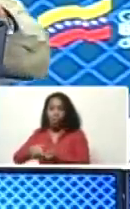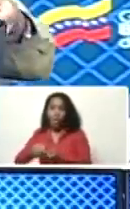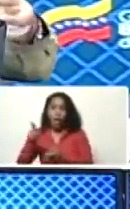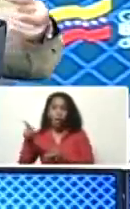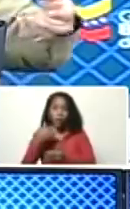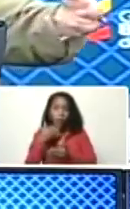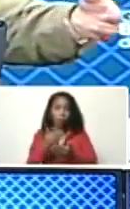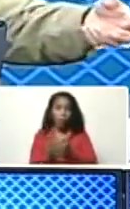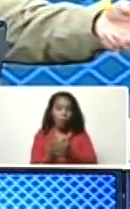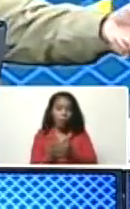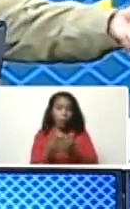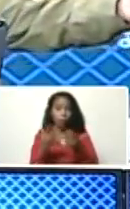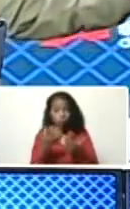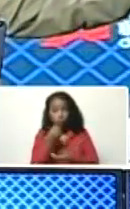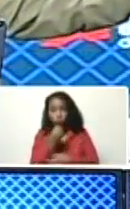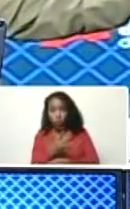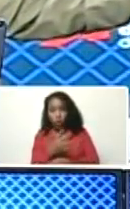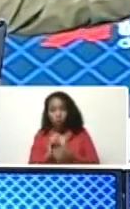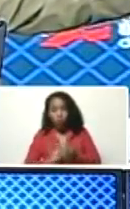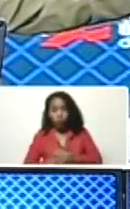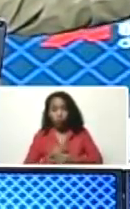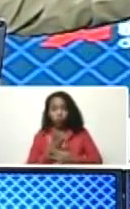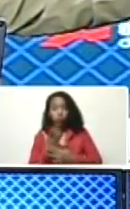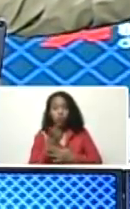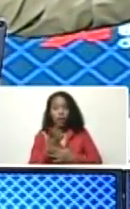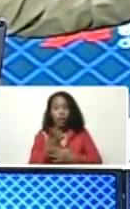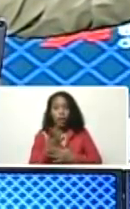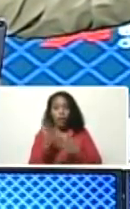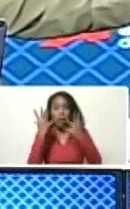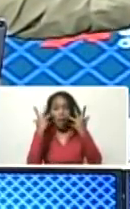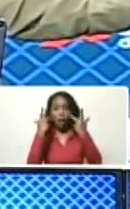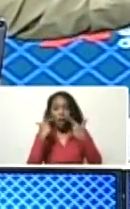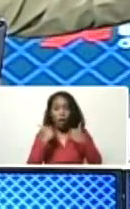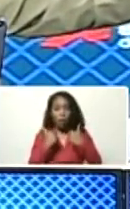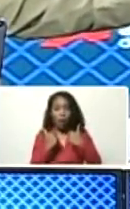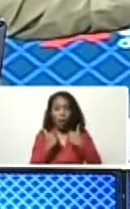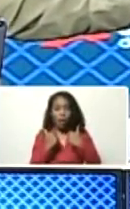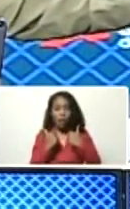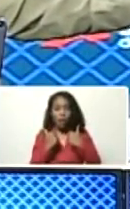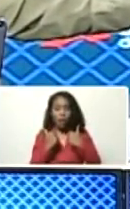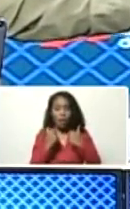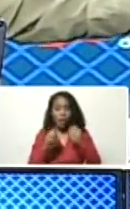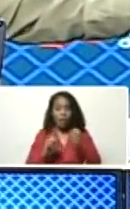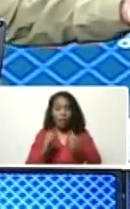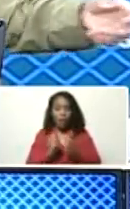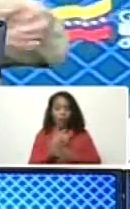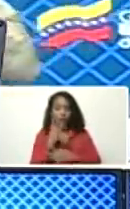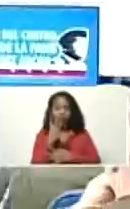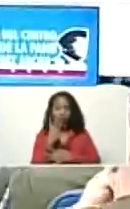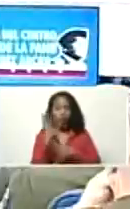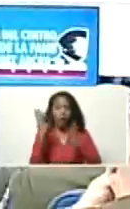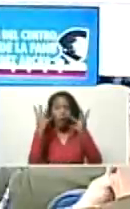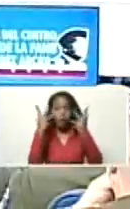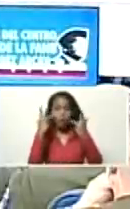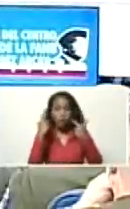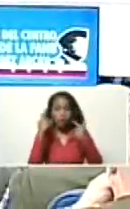permitido, bueno, un reflorecer de la fauna marina, de la flora marina venezolana.